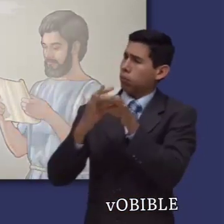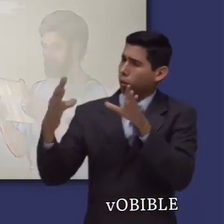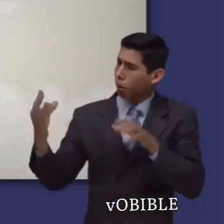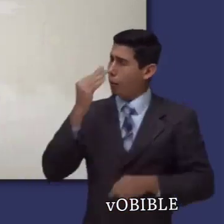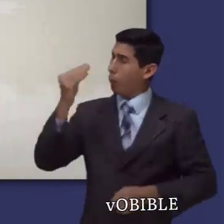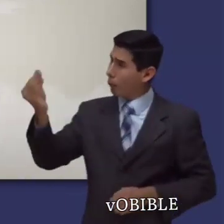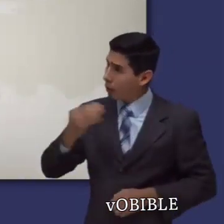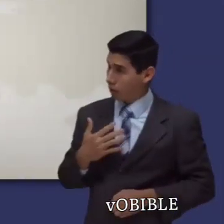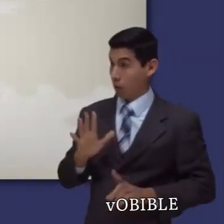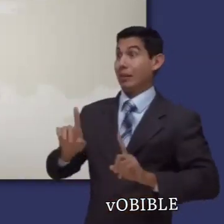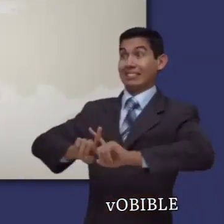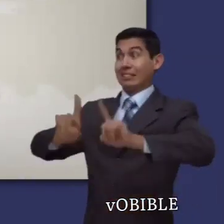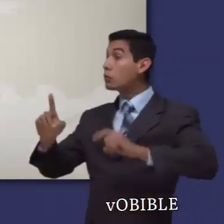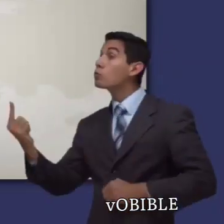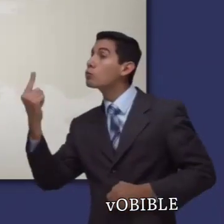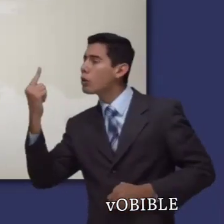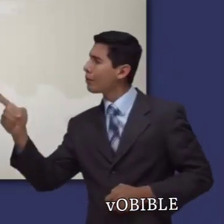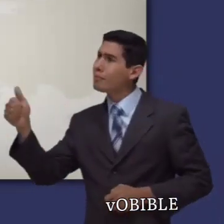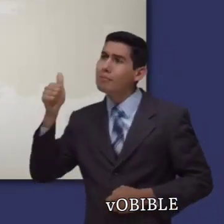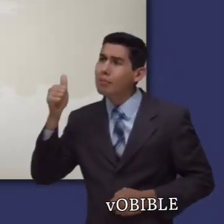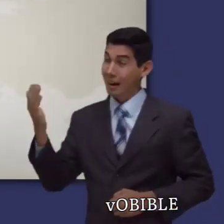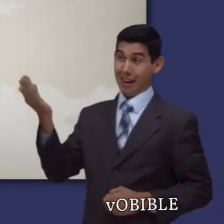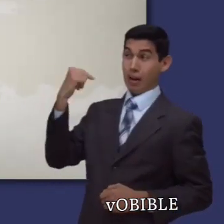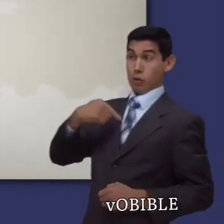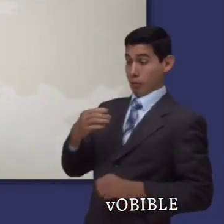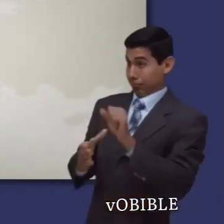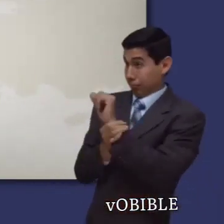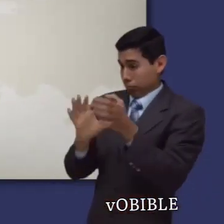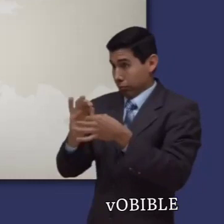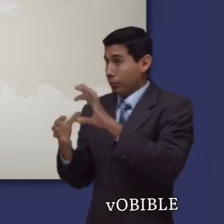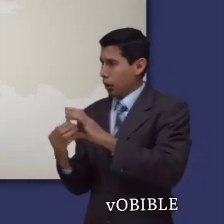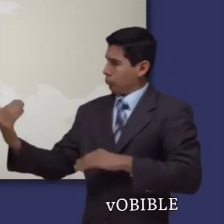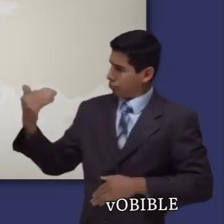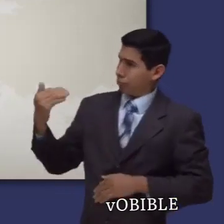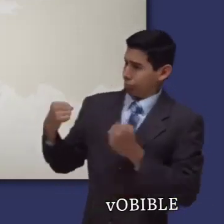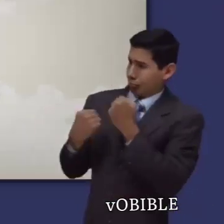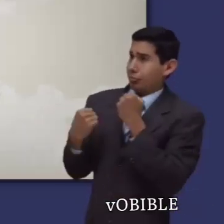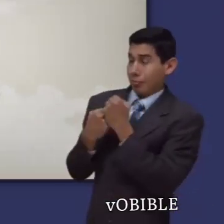Sin embargo, felicita a Onesíforo porque lo buscó con valor para ayudarlo.